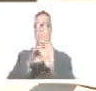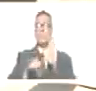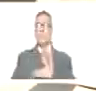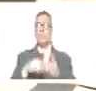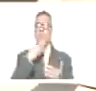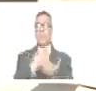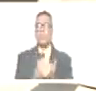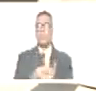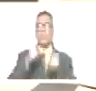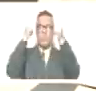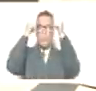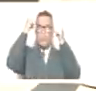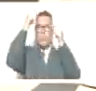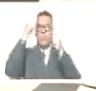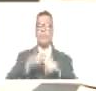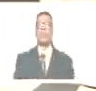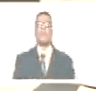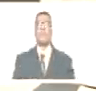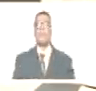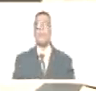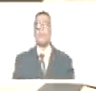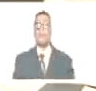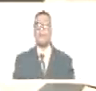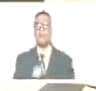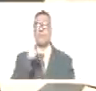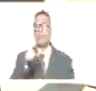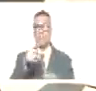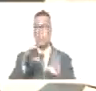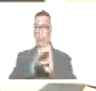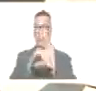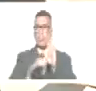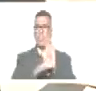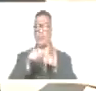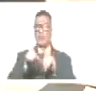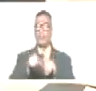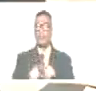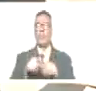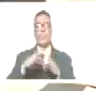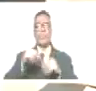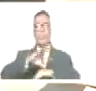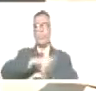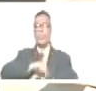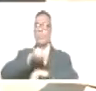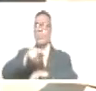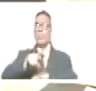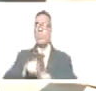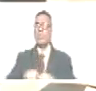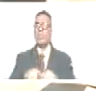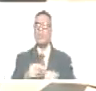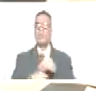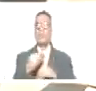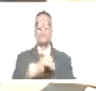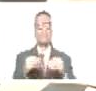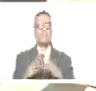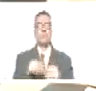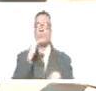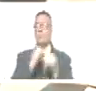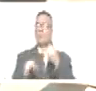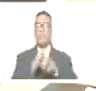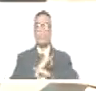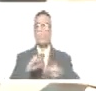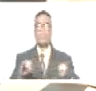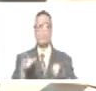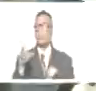Chávez, en esta Constitución, los delitos de corrupción y de peculado no prescriben.